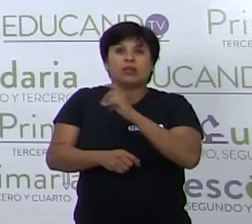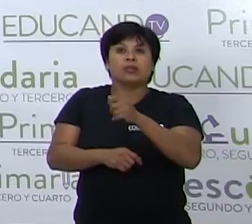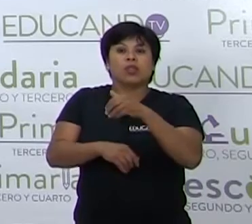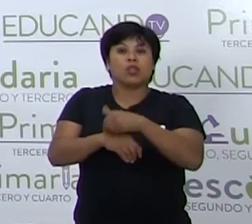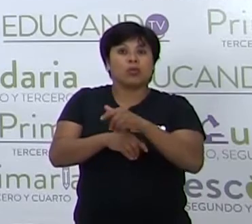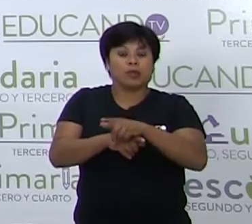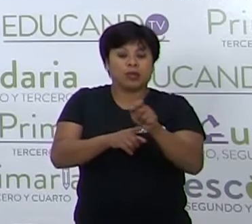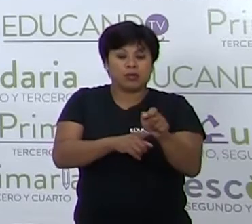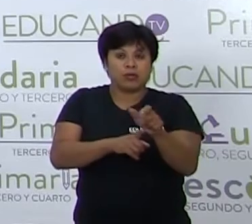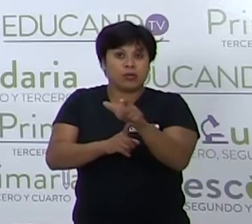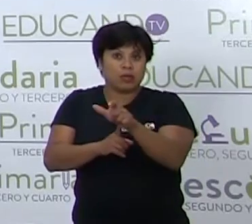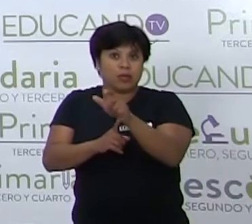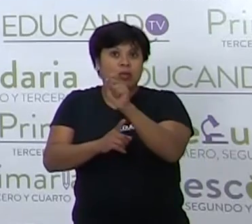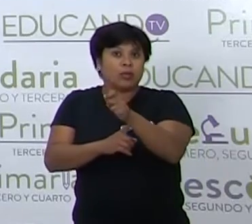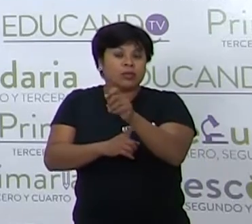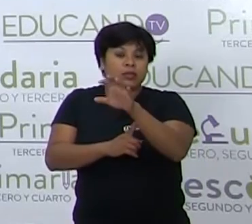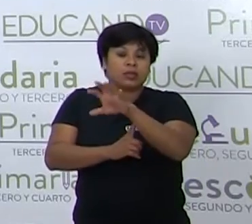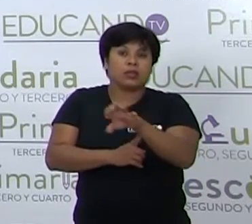aquí hasta acá son